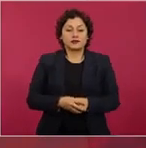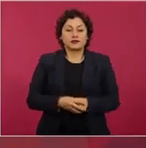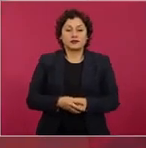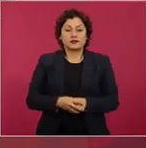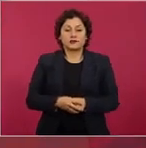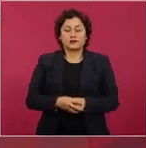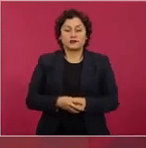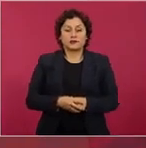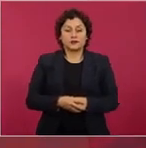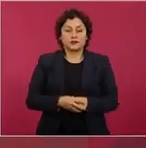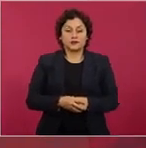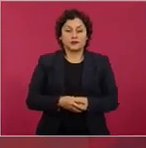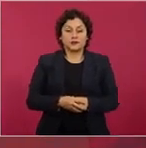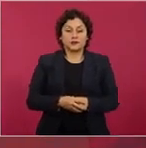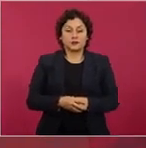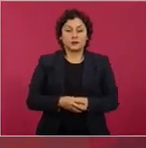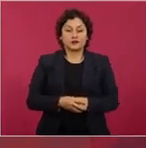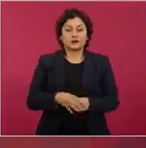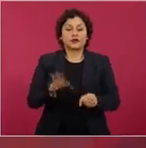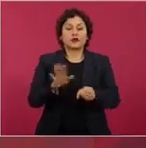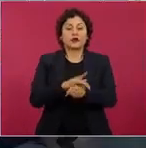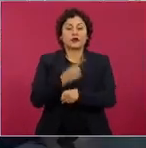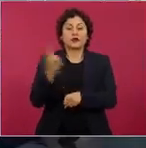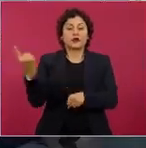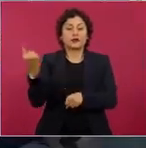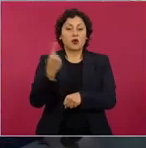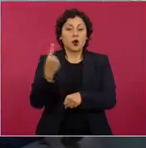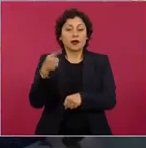lo que supuestamente invirtieron.